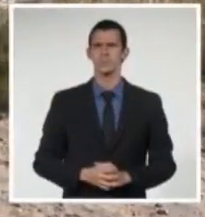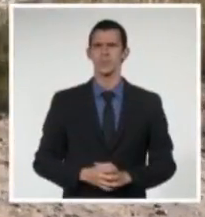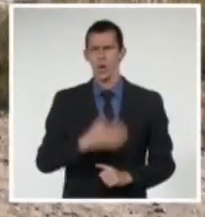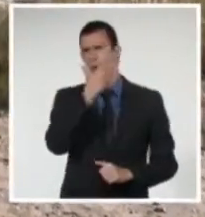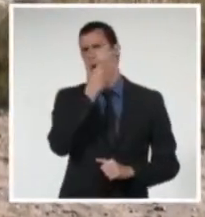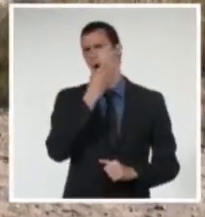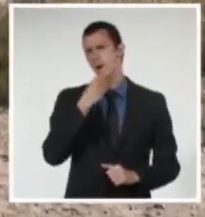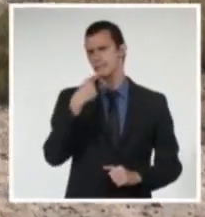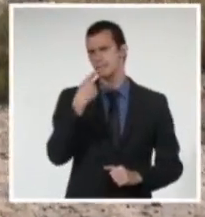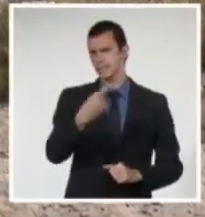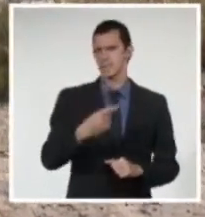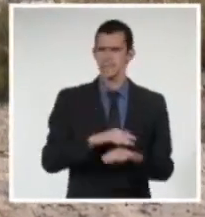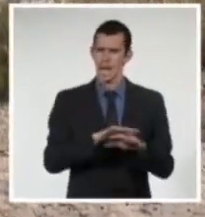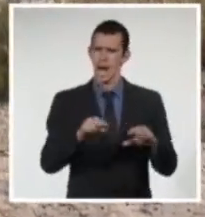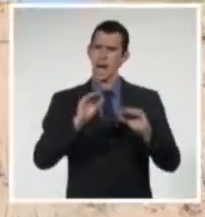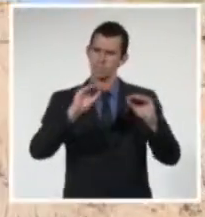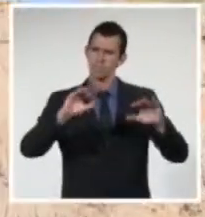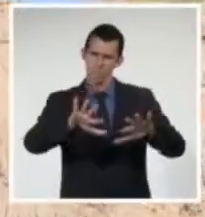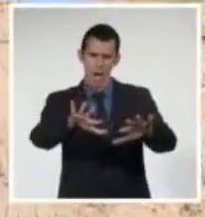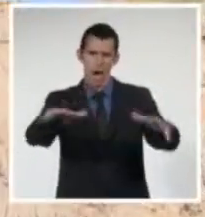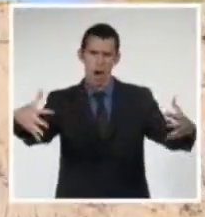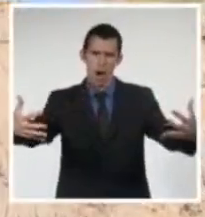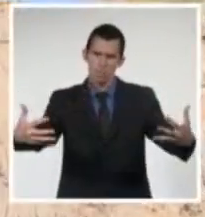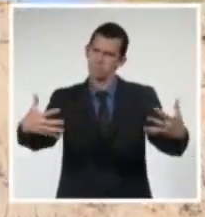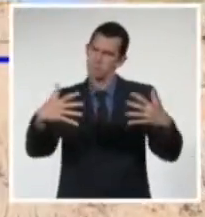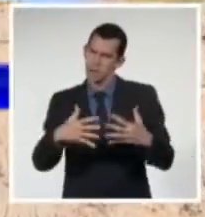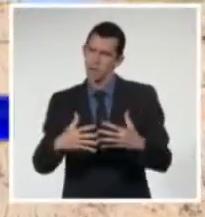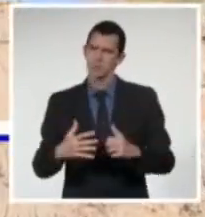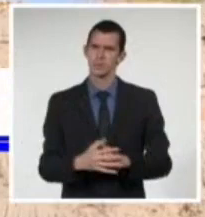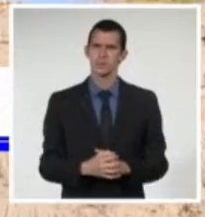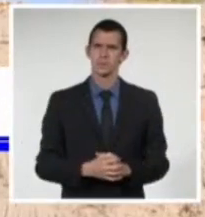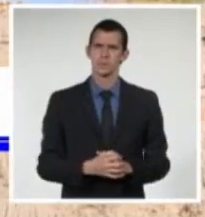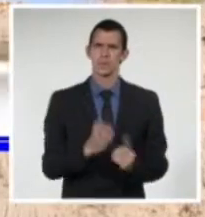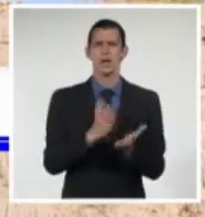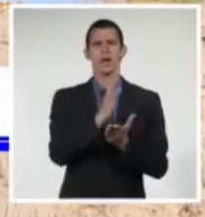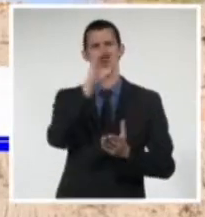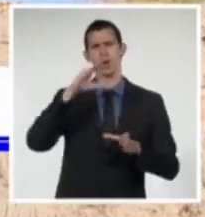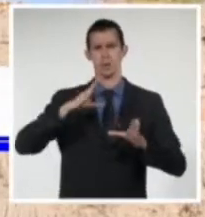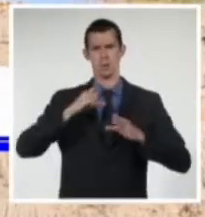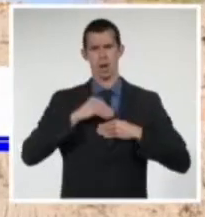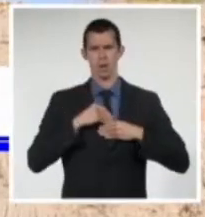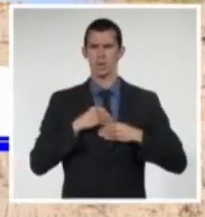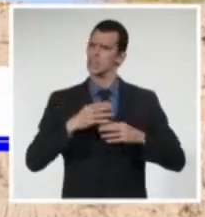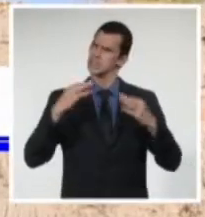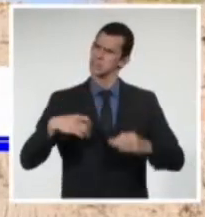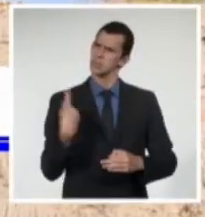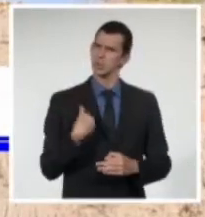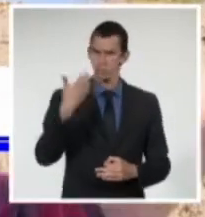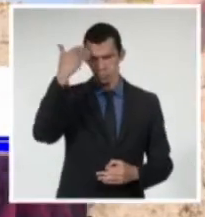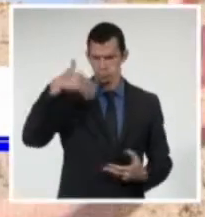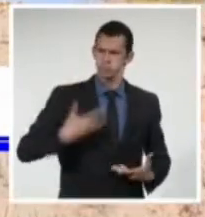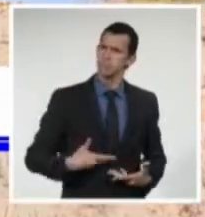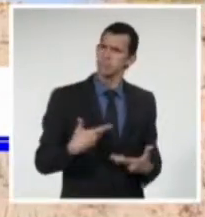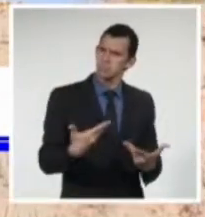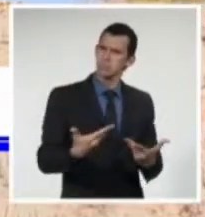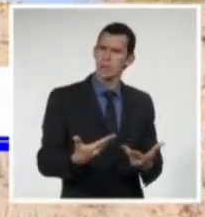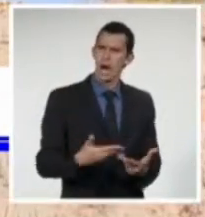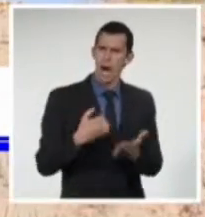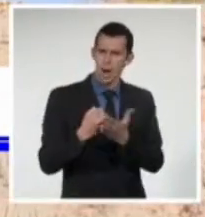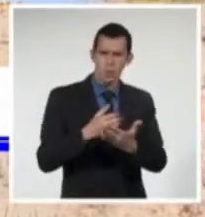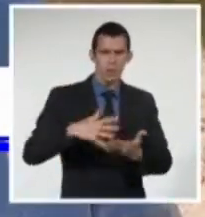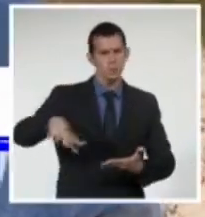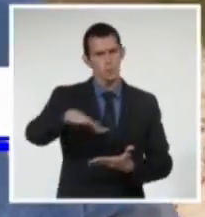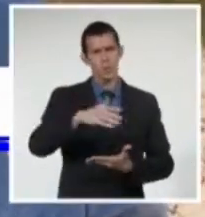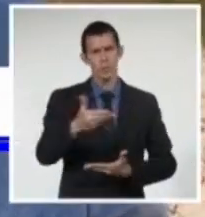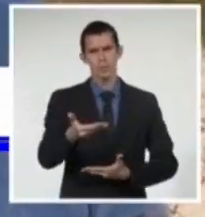de la playa de Guanímar y la escuela pedagógica siempre dando el paso al frente en apoyando a